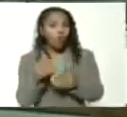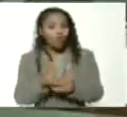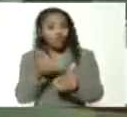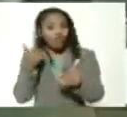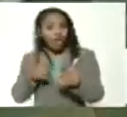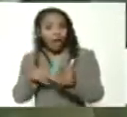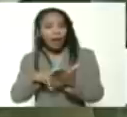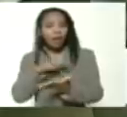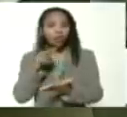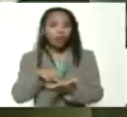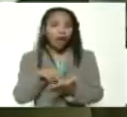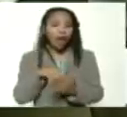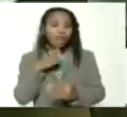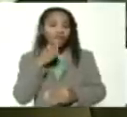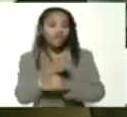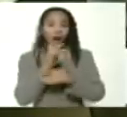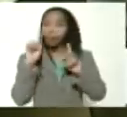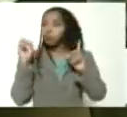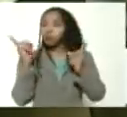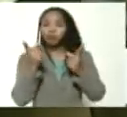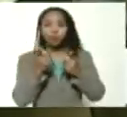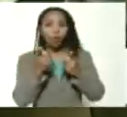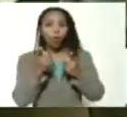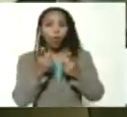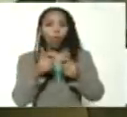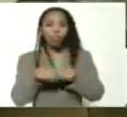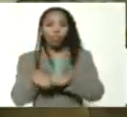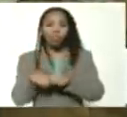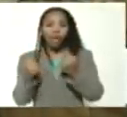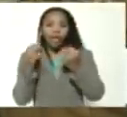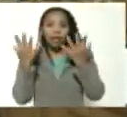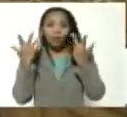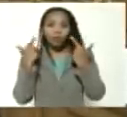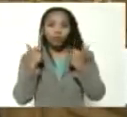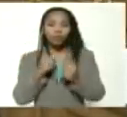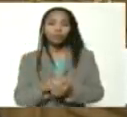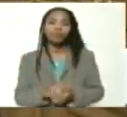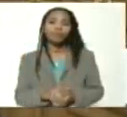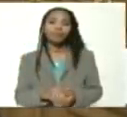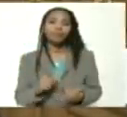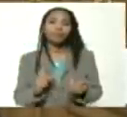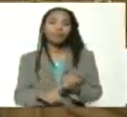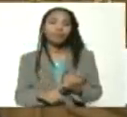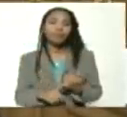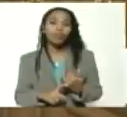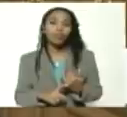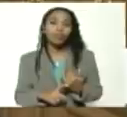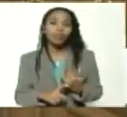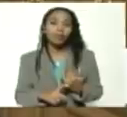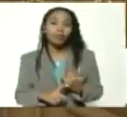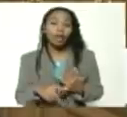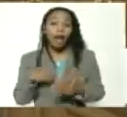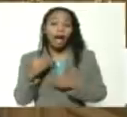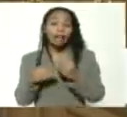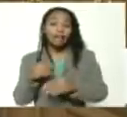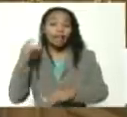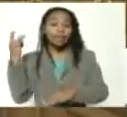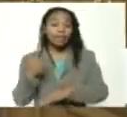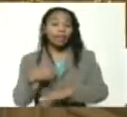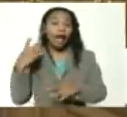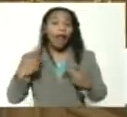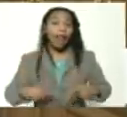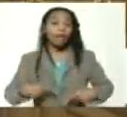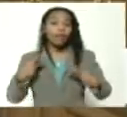transnacional daña el ecosistema, daña la fauna silvestre, le causa graves daños a la